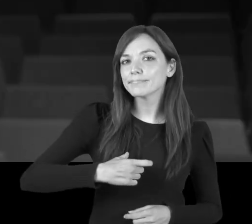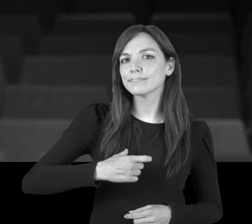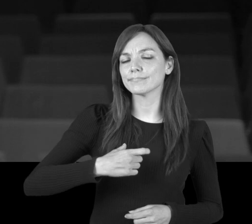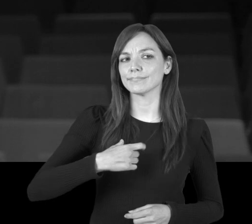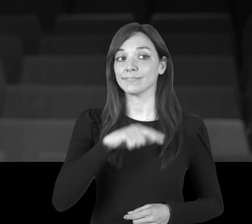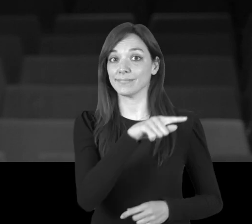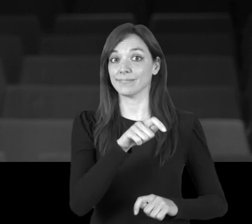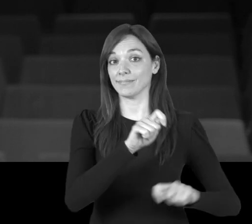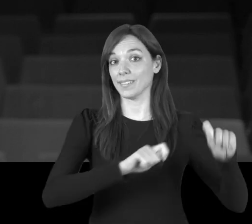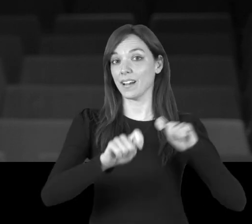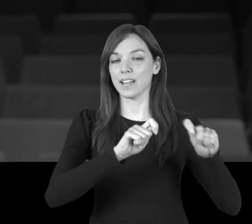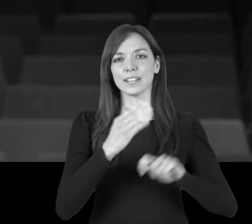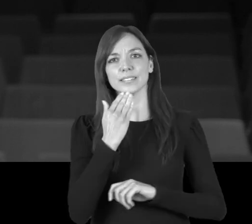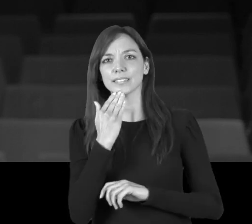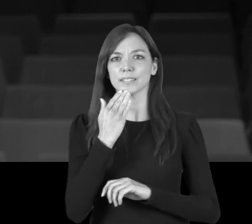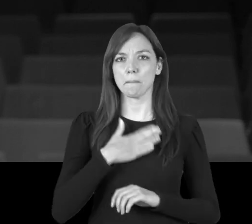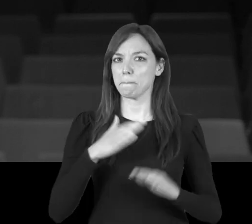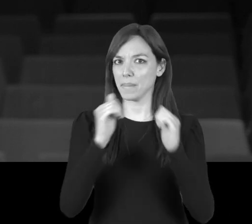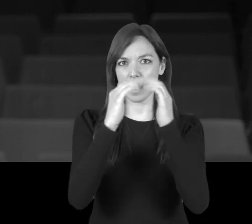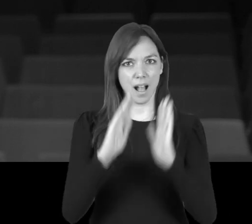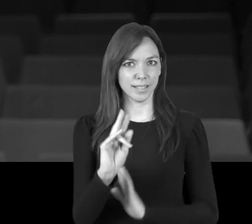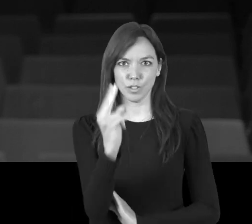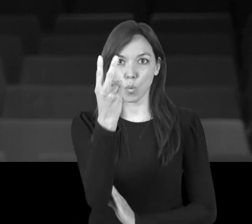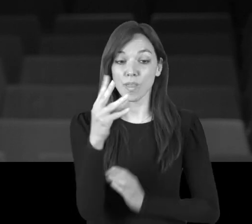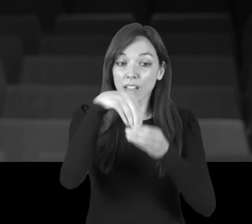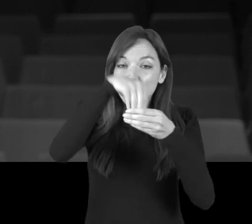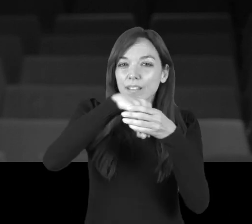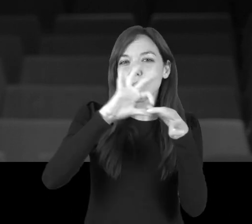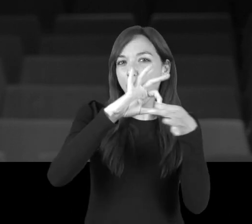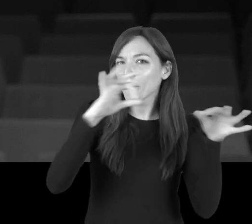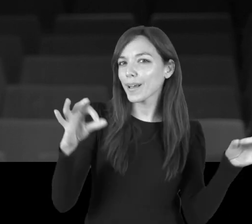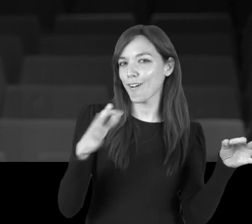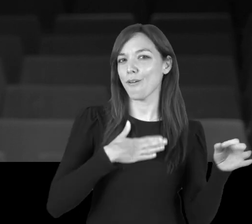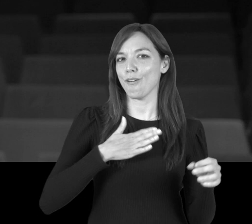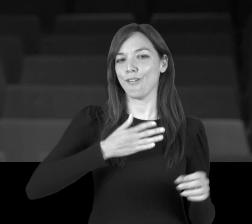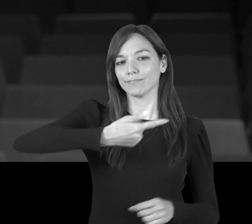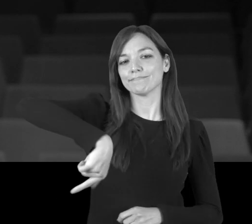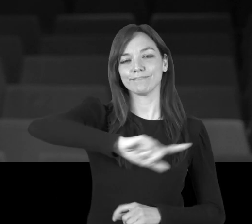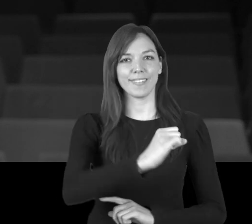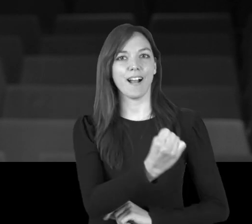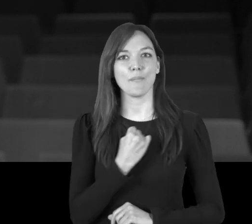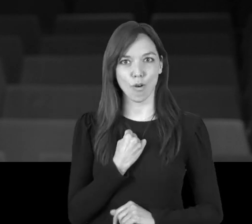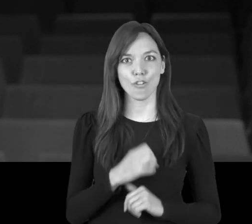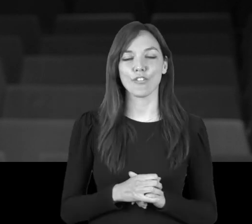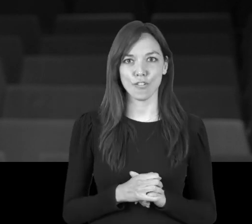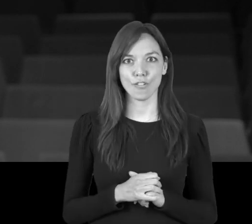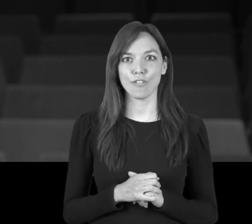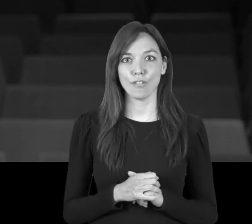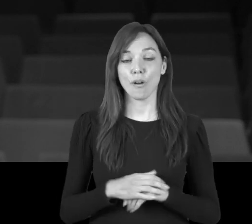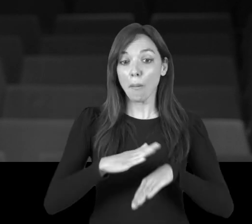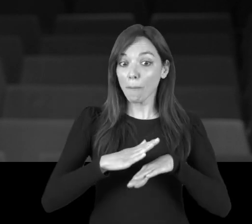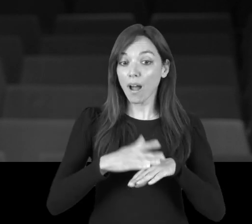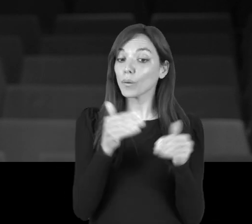Pues a mí es mi segunda casa, allí están mis amigos, me apoyan para ser